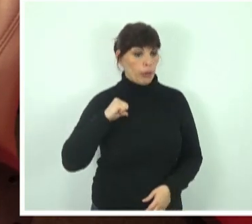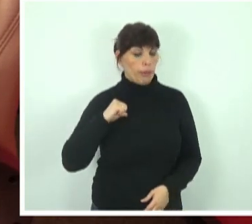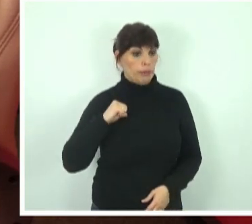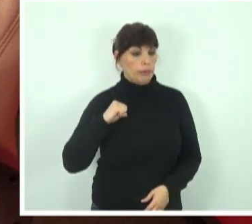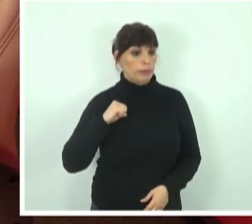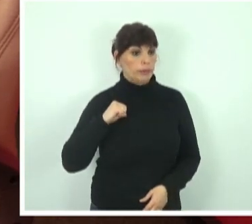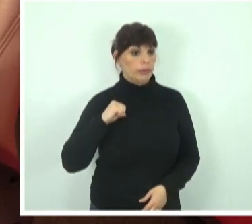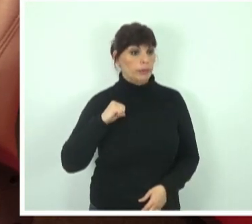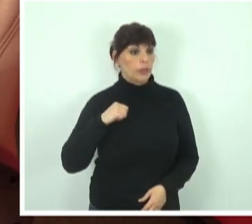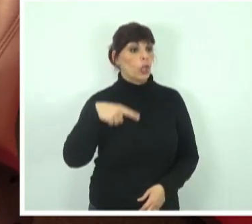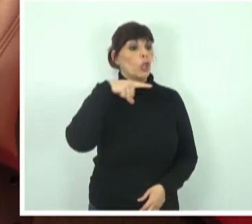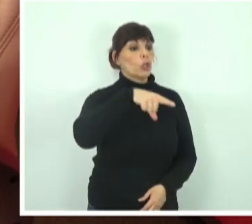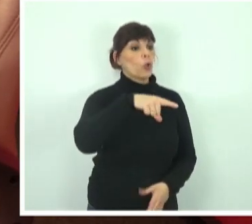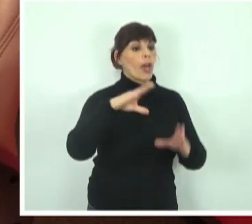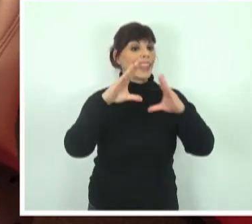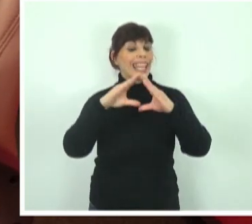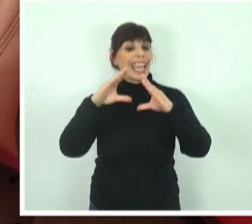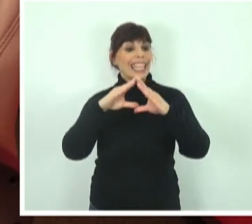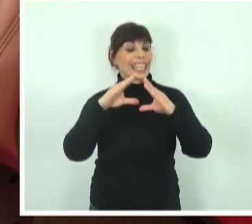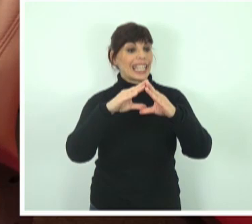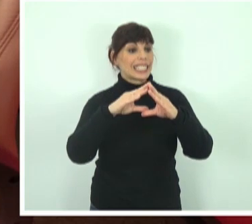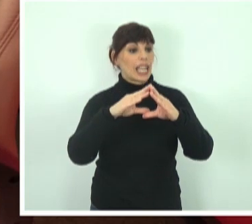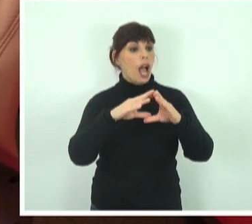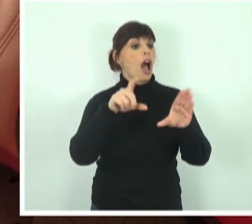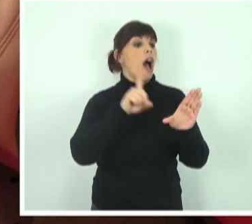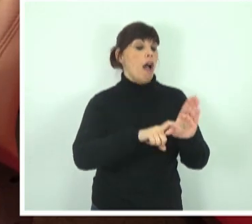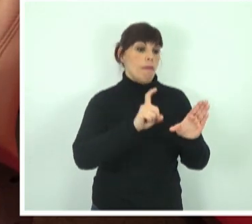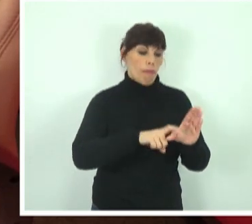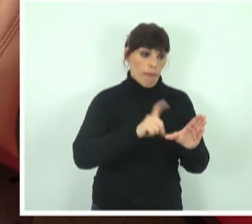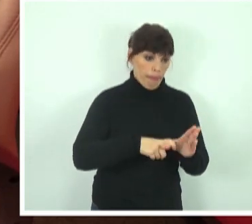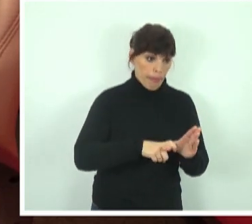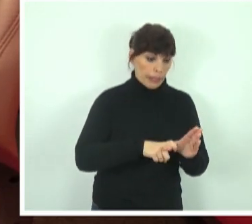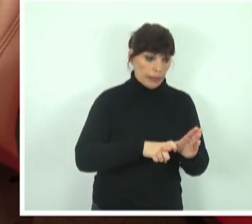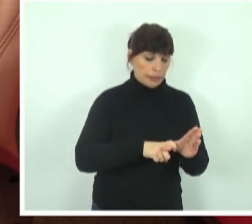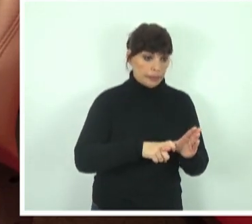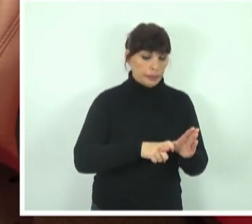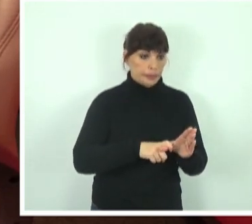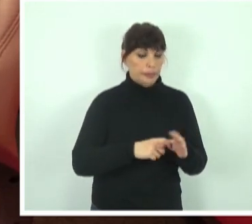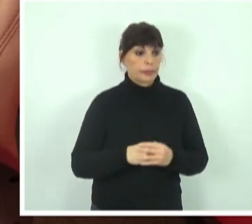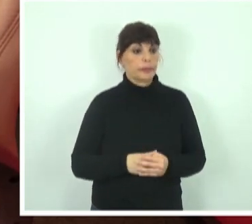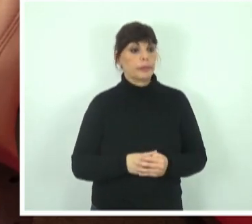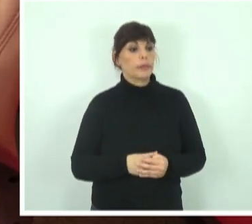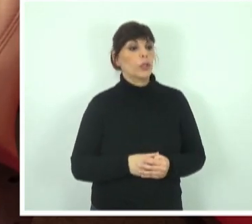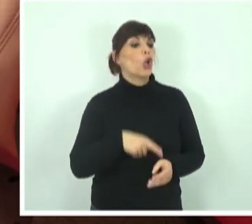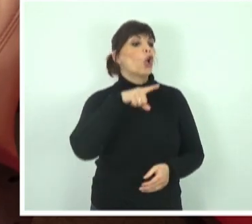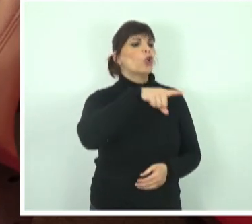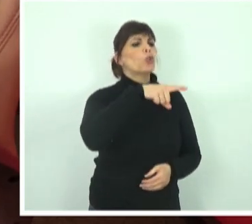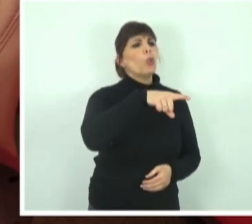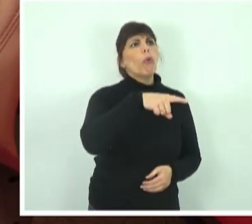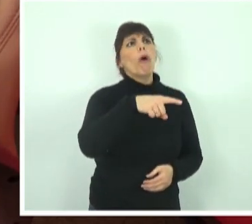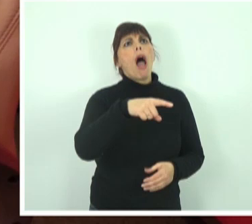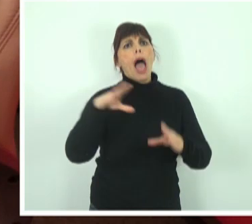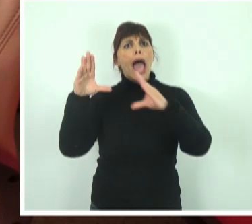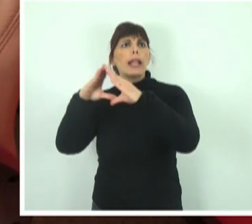tú como individuo, eres parte de la iglesia. Tú no eres solo la iglesia. Tú eres, vamos a llamarle, un ladrillo, una piedra de